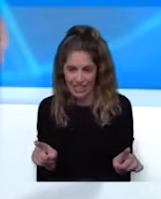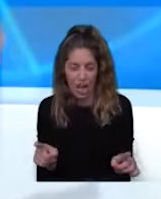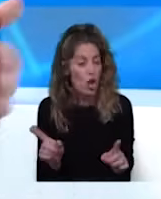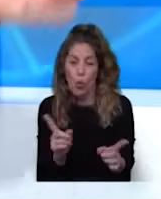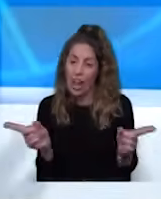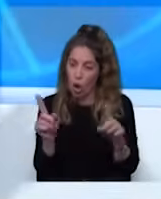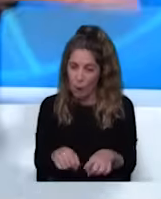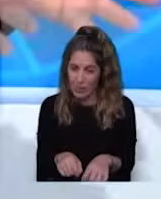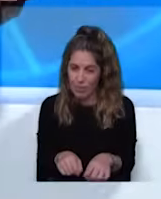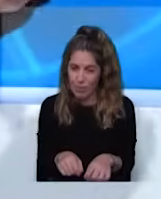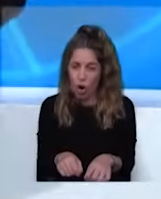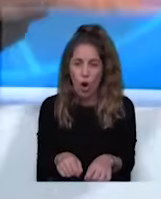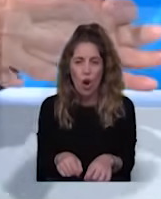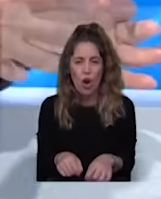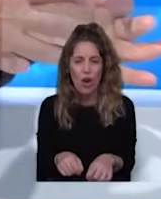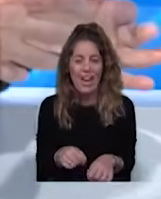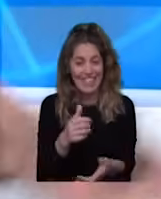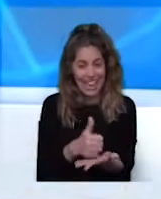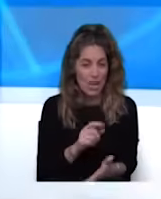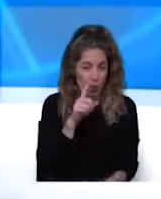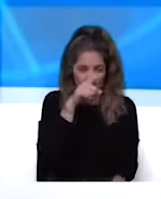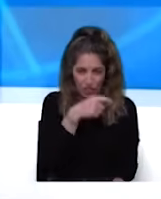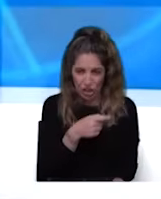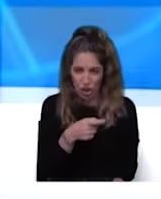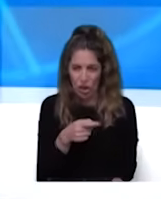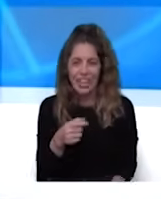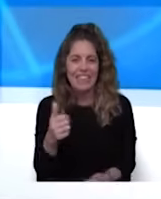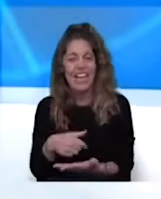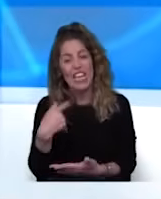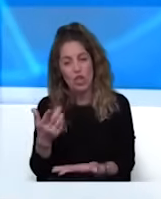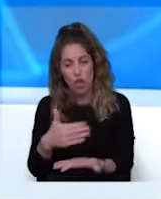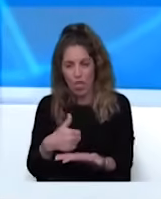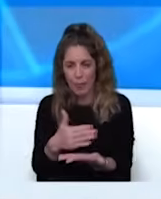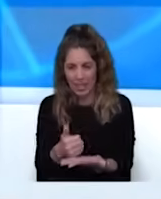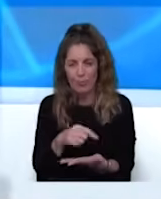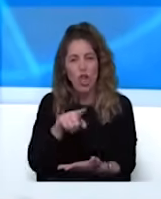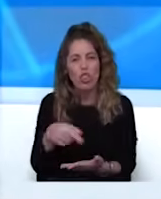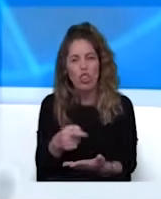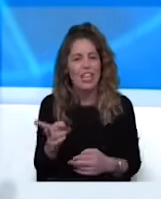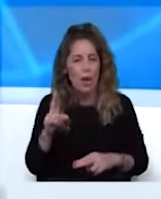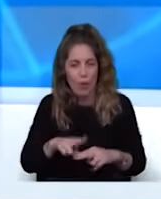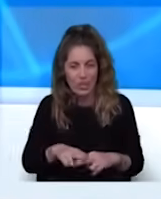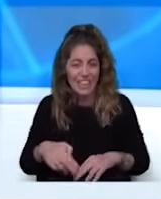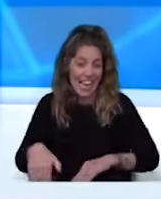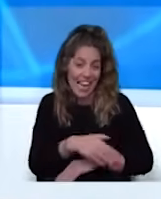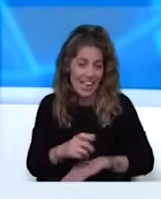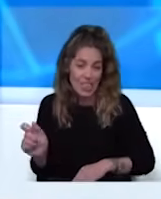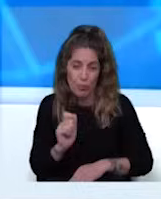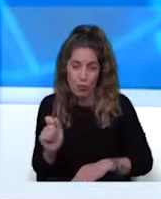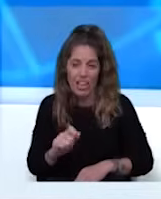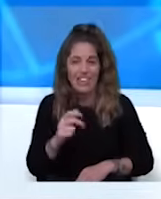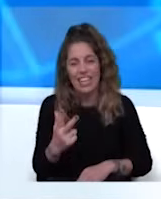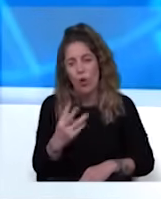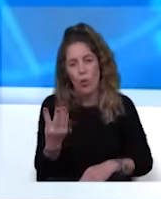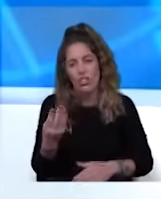lo mismo estar por ejemplo en Montevideo que estar en otros departamentos donde la mortalidad en las vías públicas es tres o